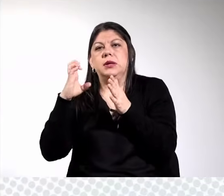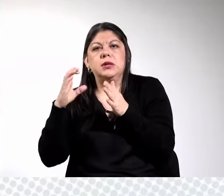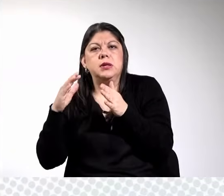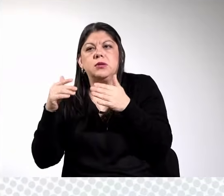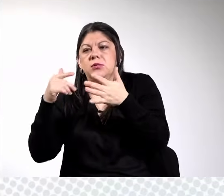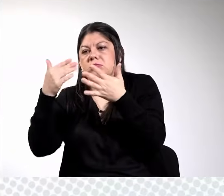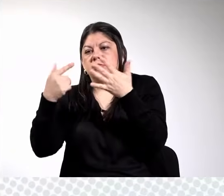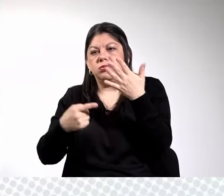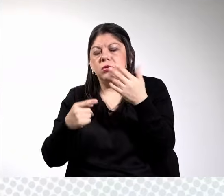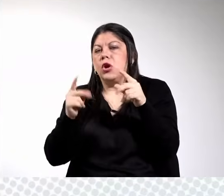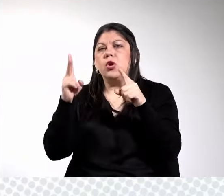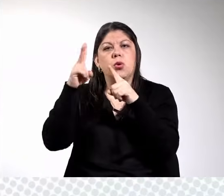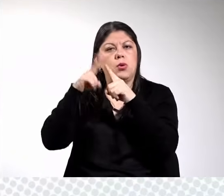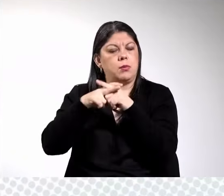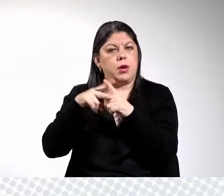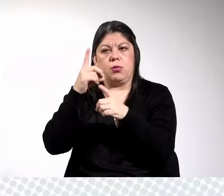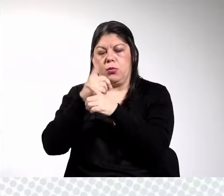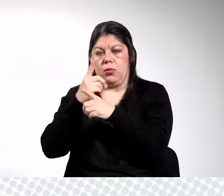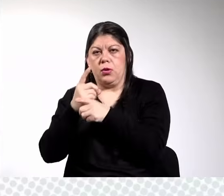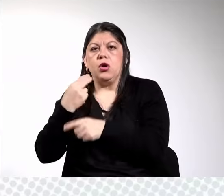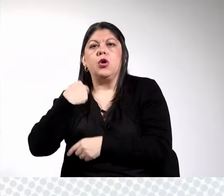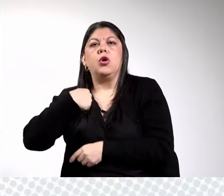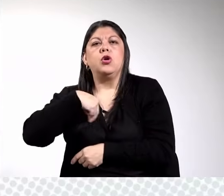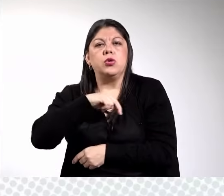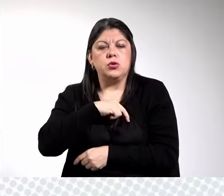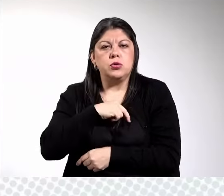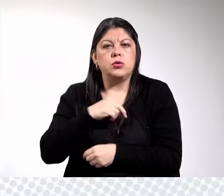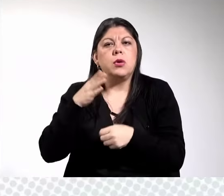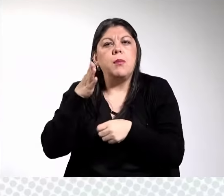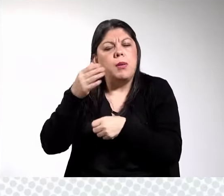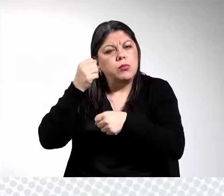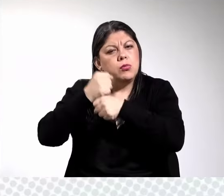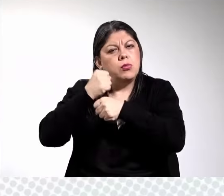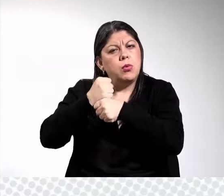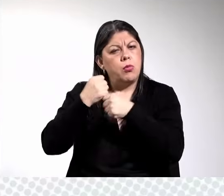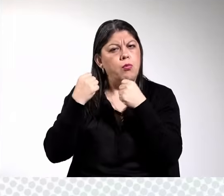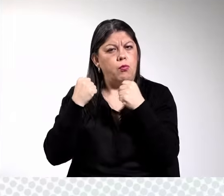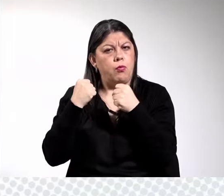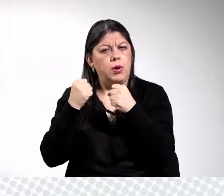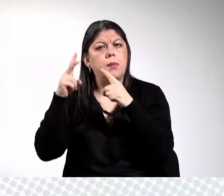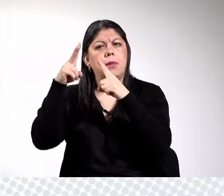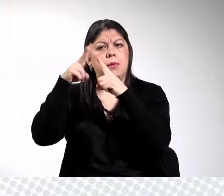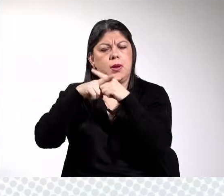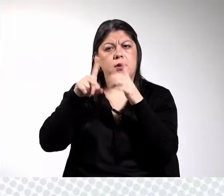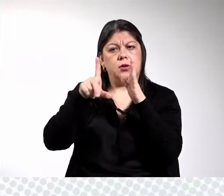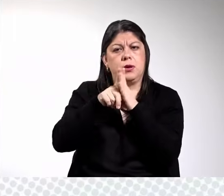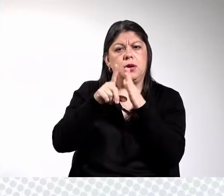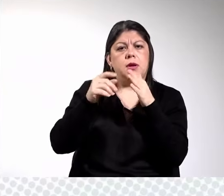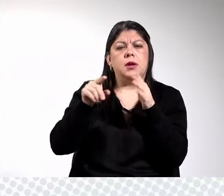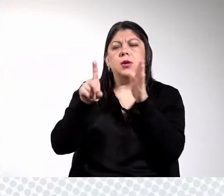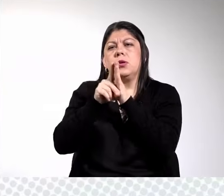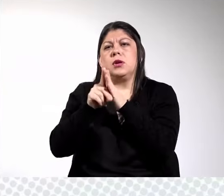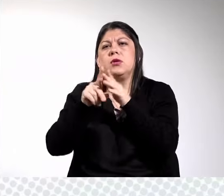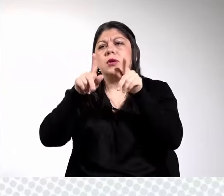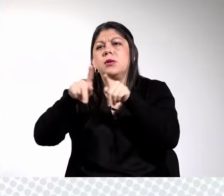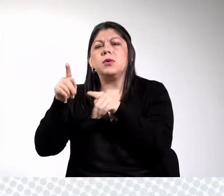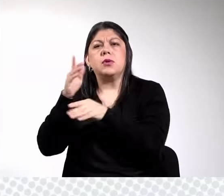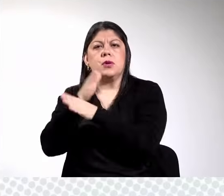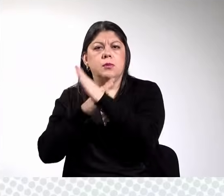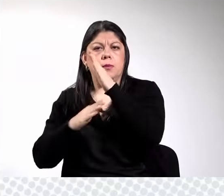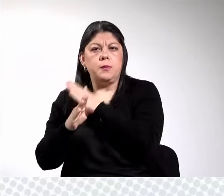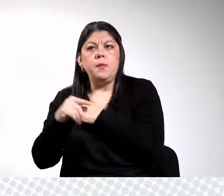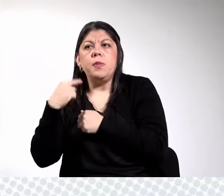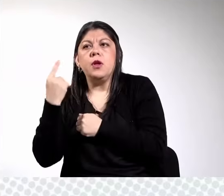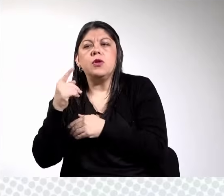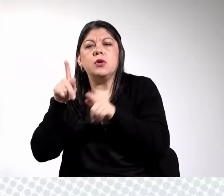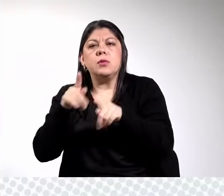no se han aplicado, por tanto, vamos a trabajar fuertemente en la aplicación de las leyes que ven los derechos, no solamente de estas personas,